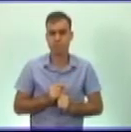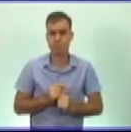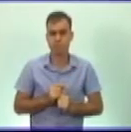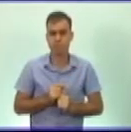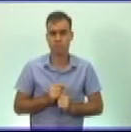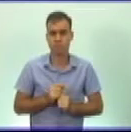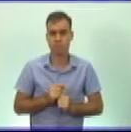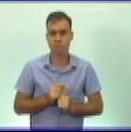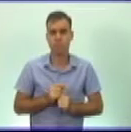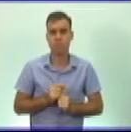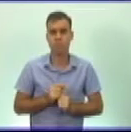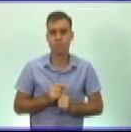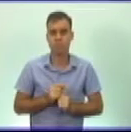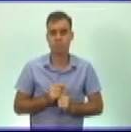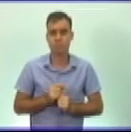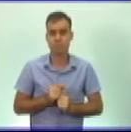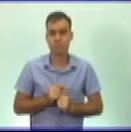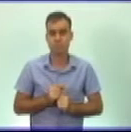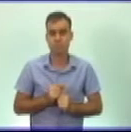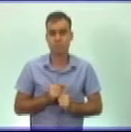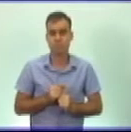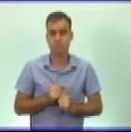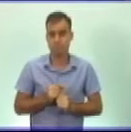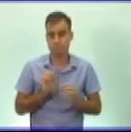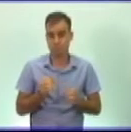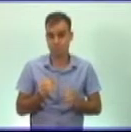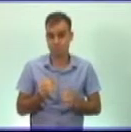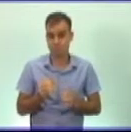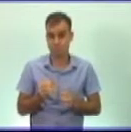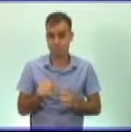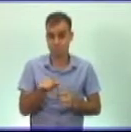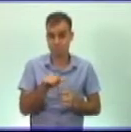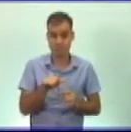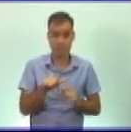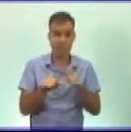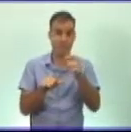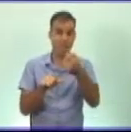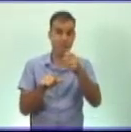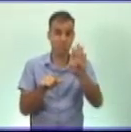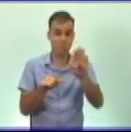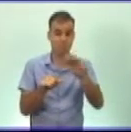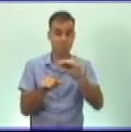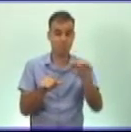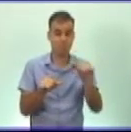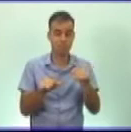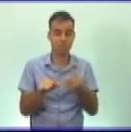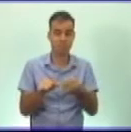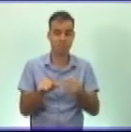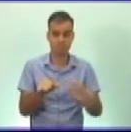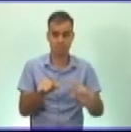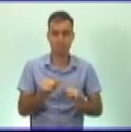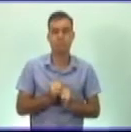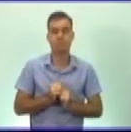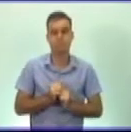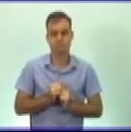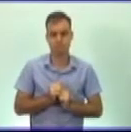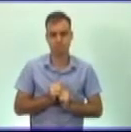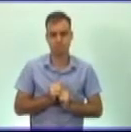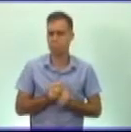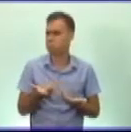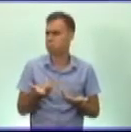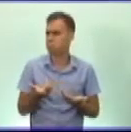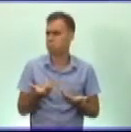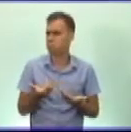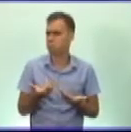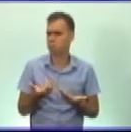coseno de 60 sería AB, que es el cateto adyacente sobre la hipotenusa AC. ¿Para qué? Para